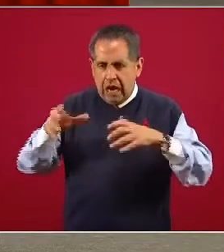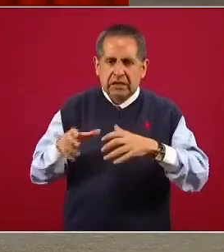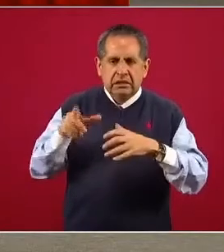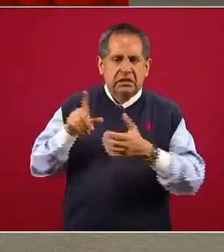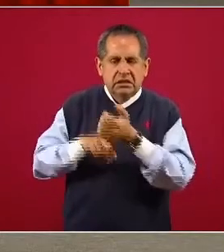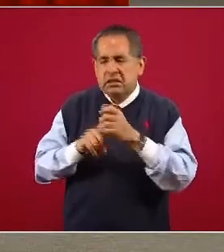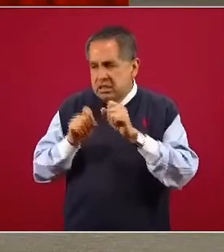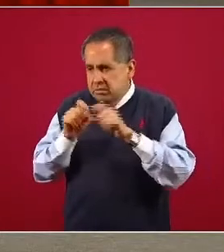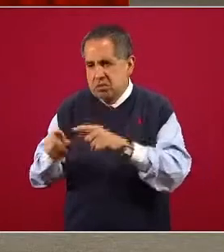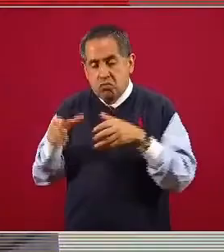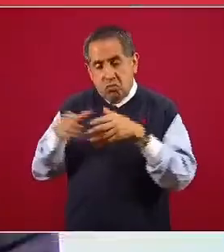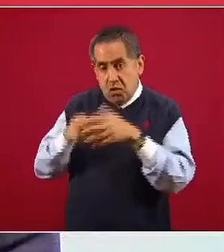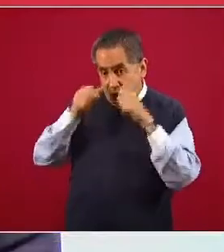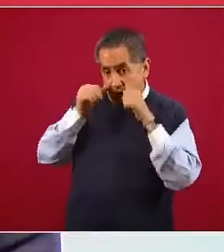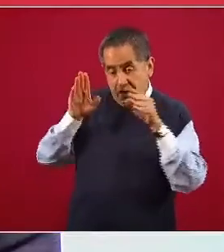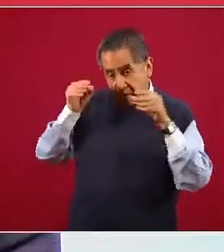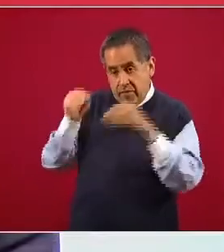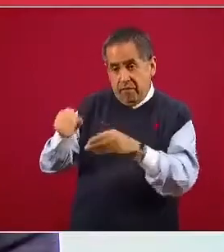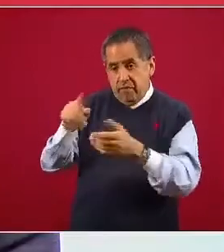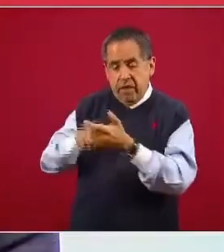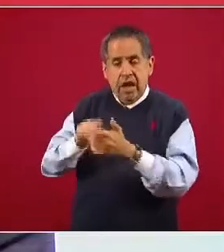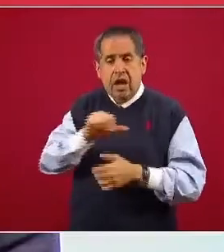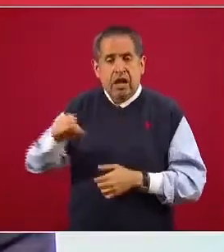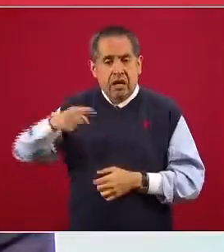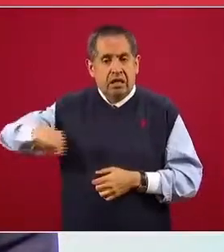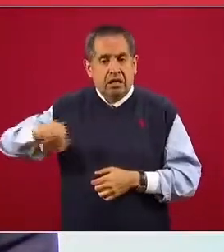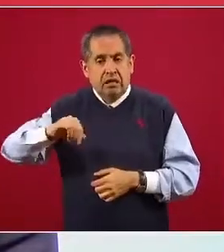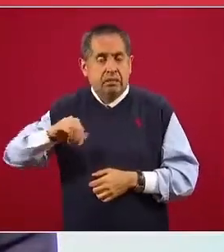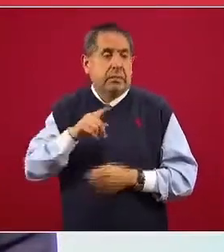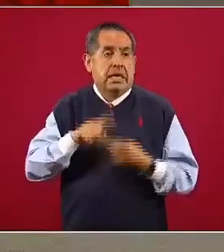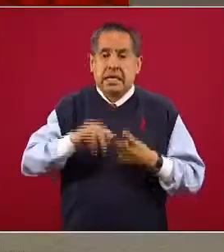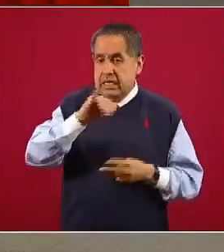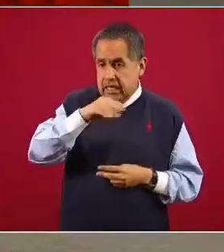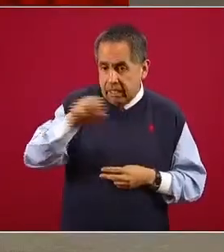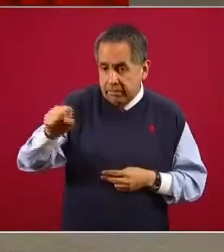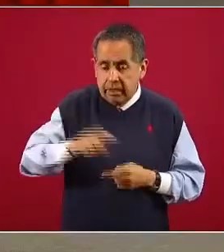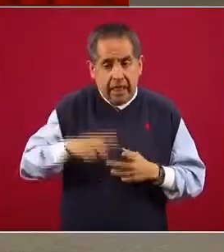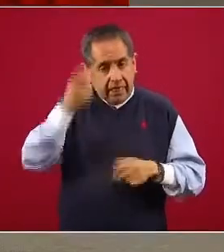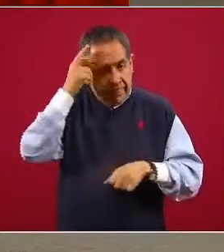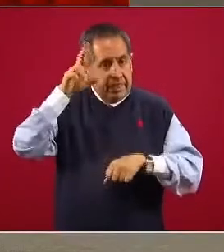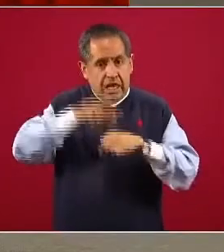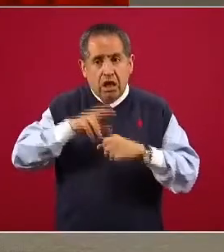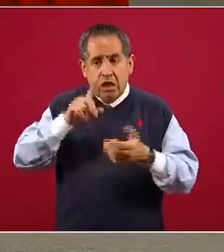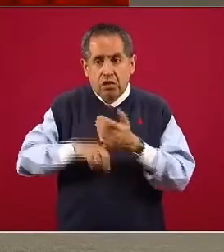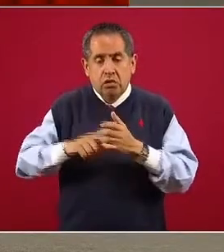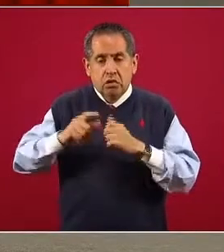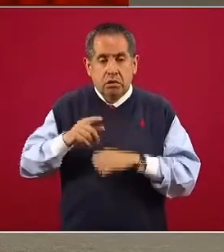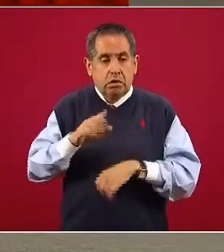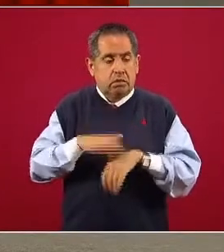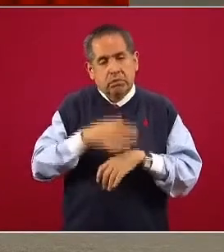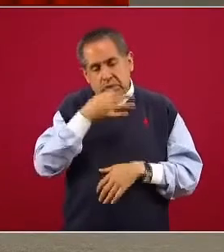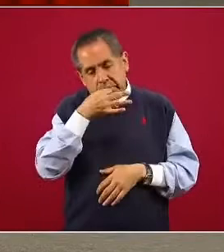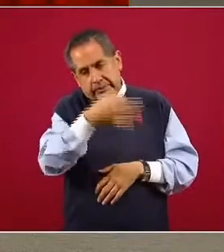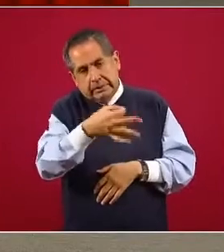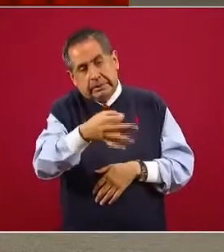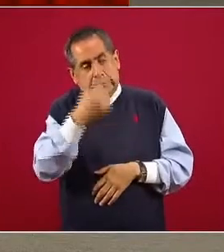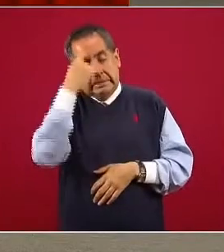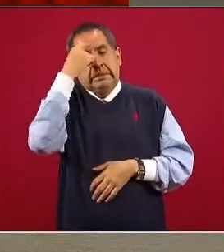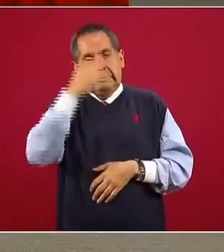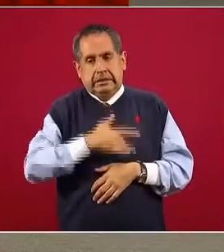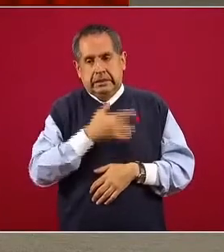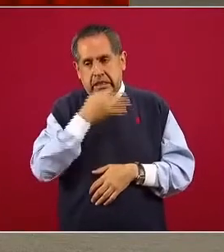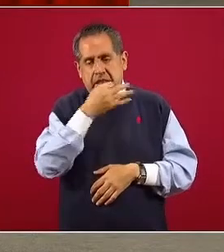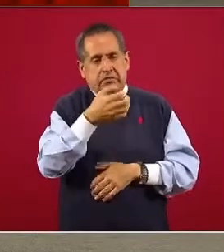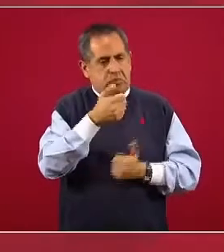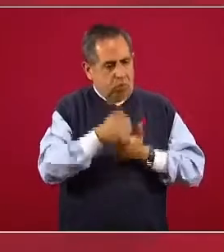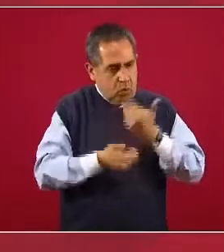tiene que ver nuevamente con este enfoque. Obviamente el IMSS, tanto el director general, que por cierto le mandamos como siempre